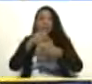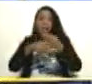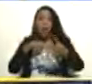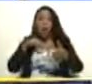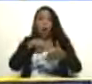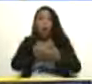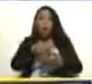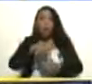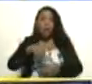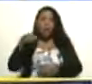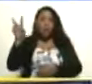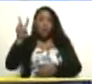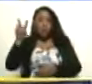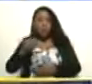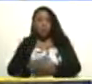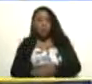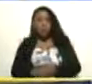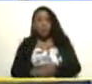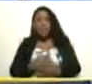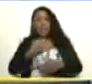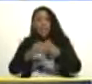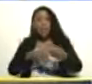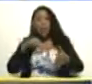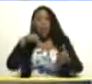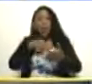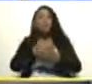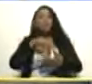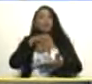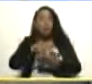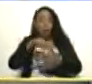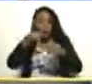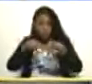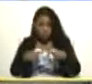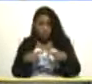Venezuela. Se dio el golpe de Estado.